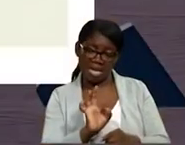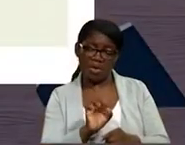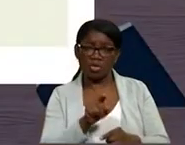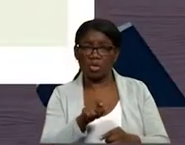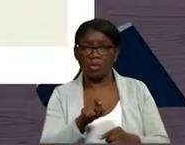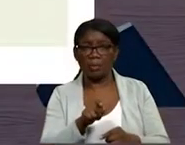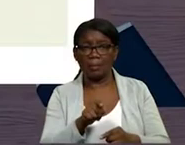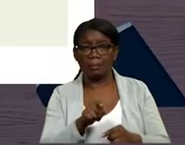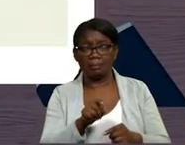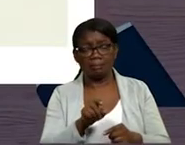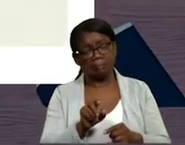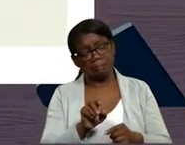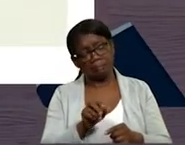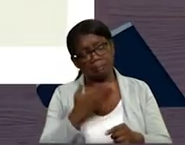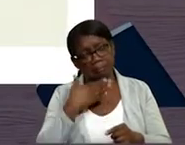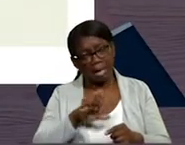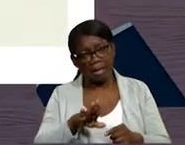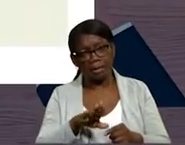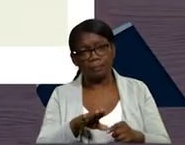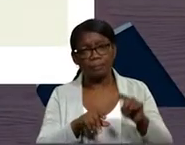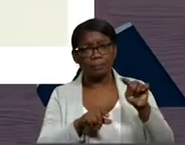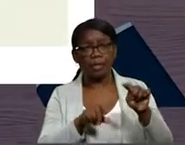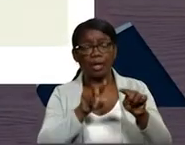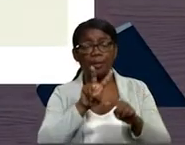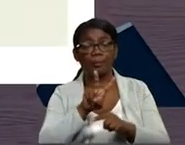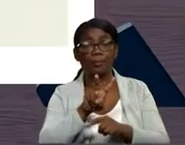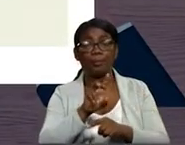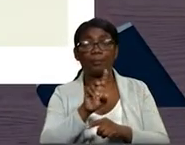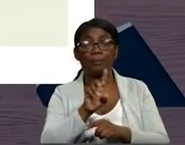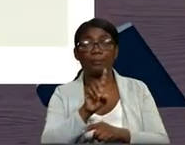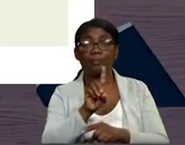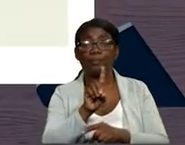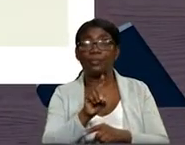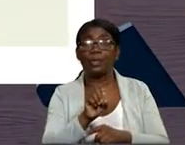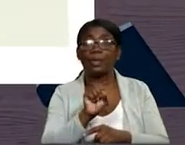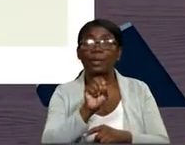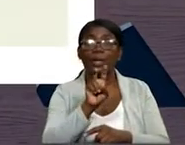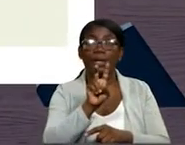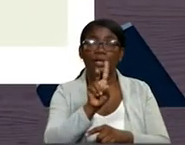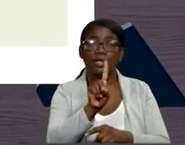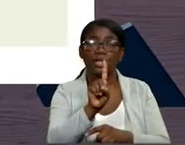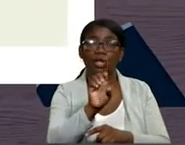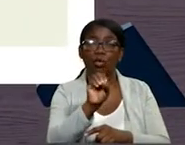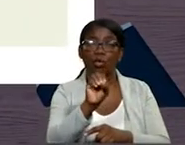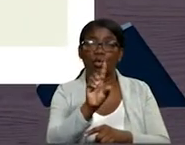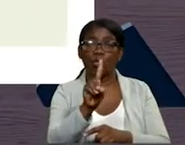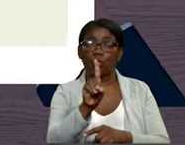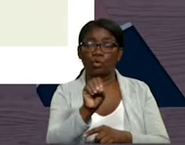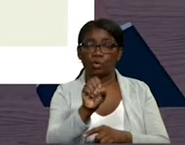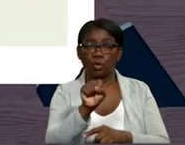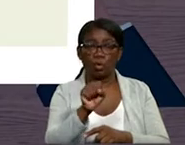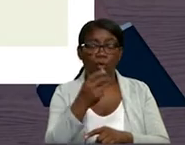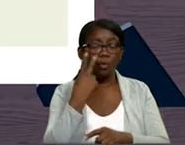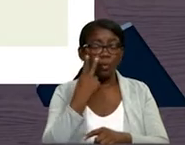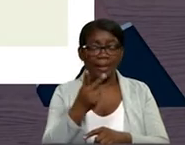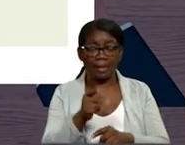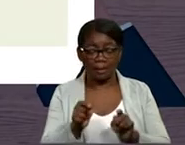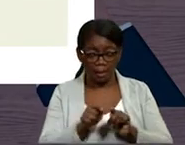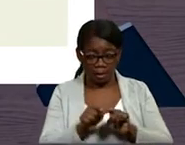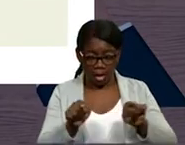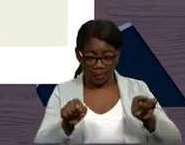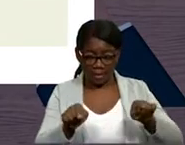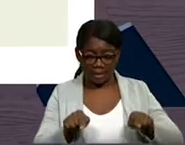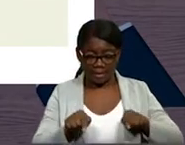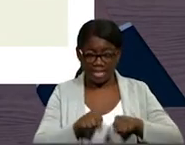los diodos. Y los diodos, ¿verdad?, al considerar en el multímetro, ¿verdad?,